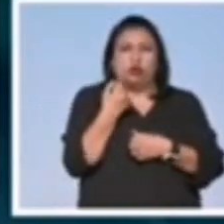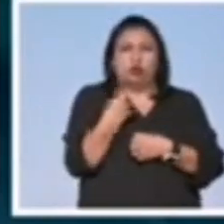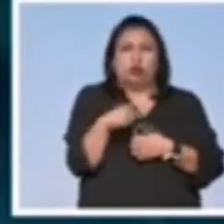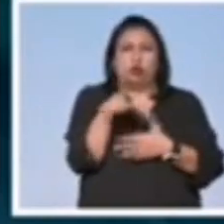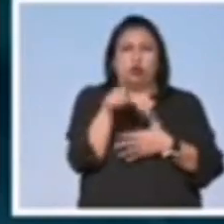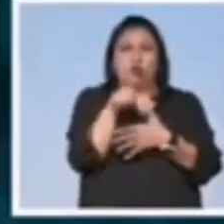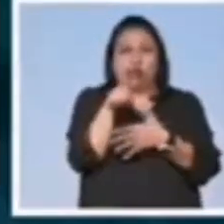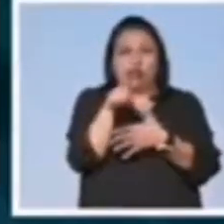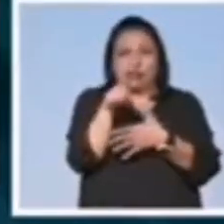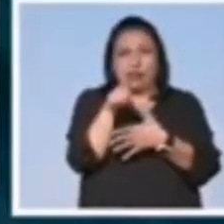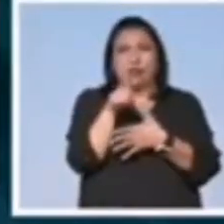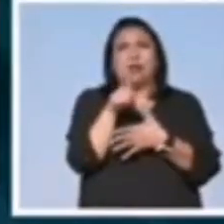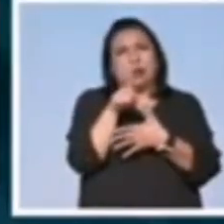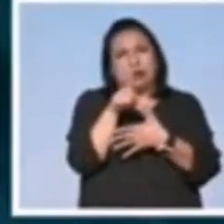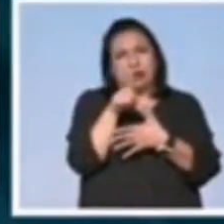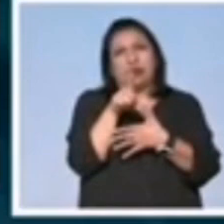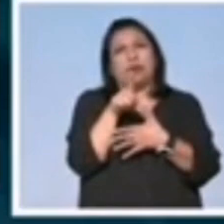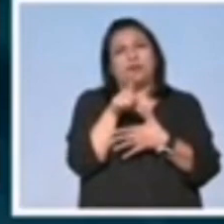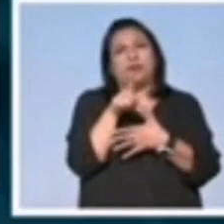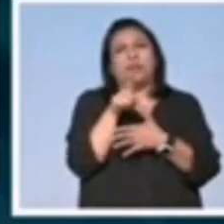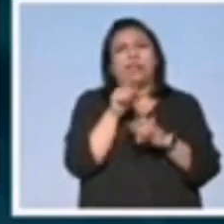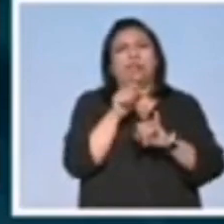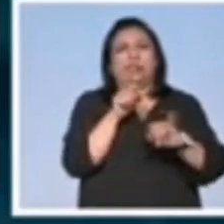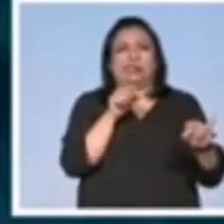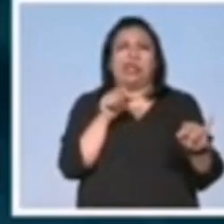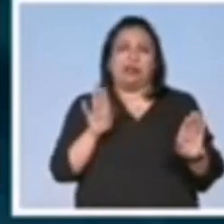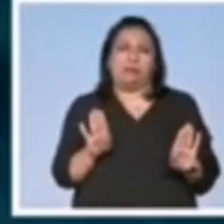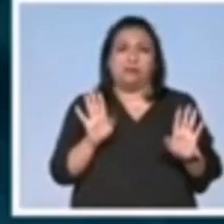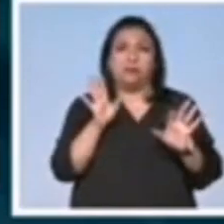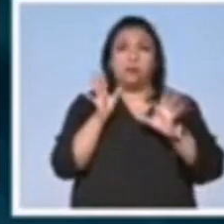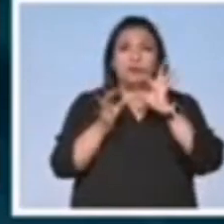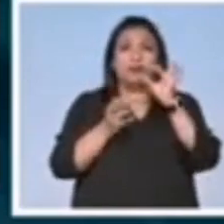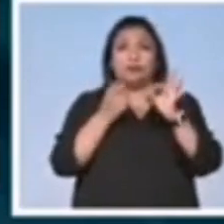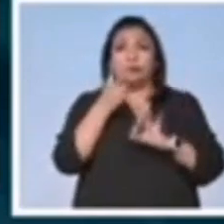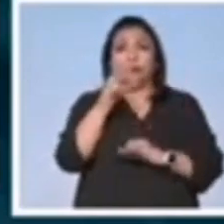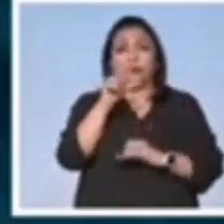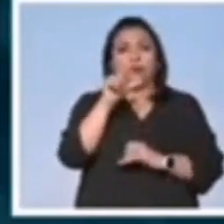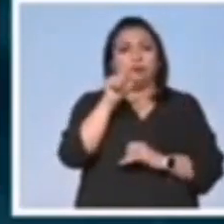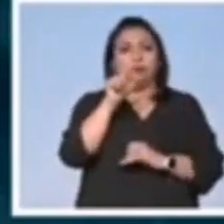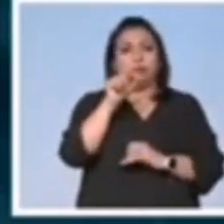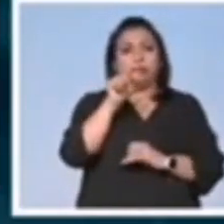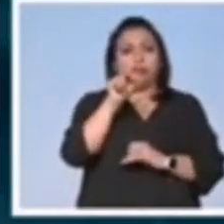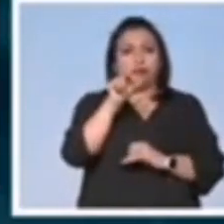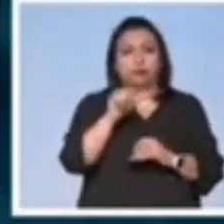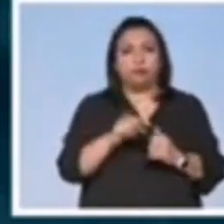Latina, más bien de izquierda. Noticias 22, Alberto Aranda.